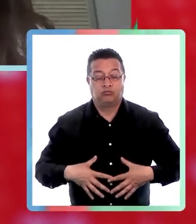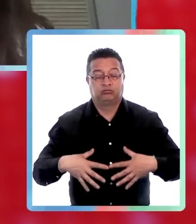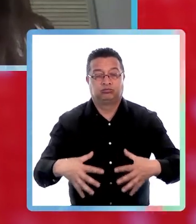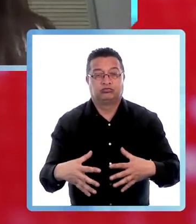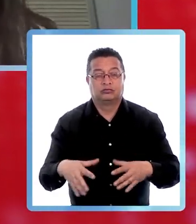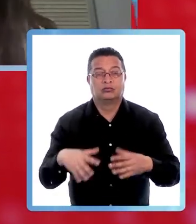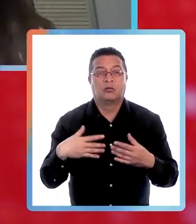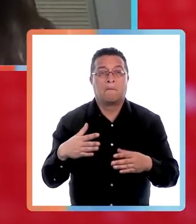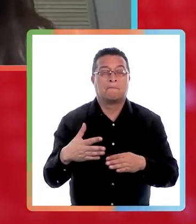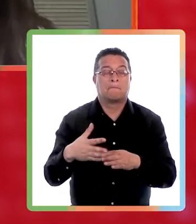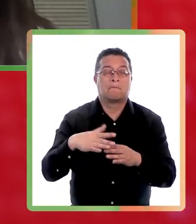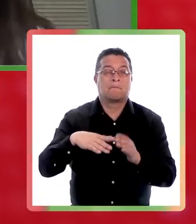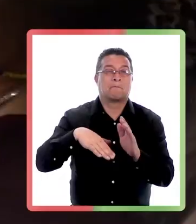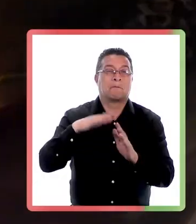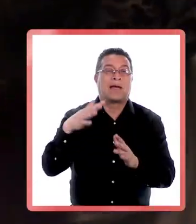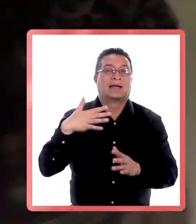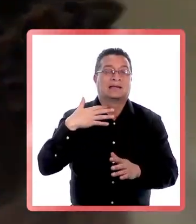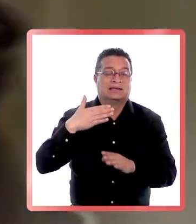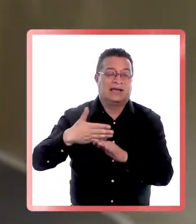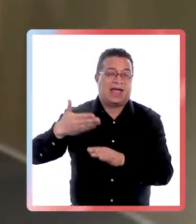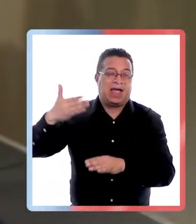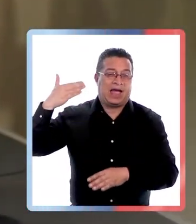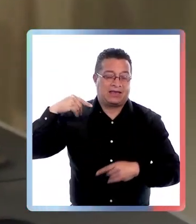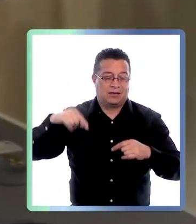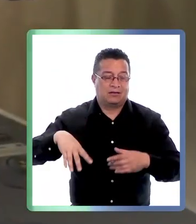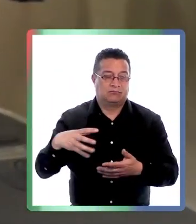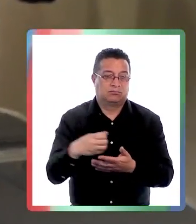embarazo mucho más que antes, digamos.